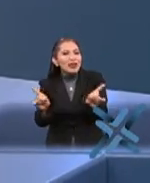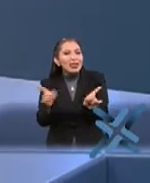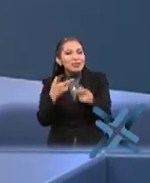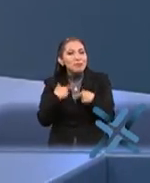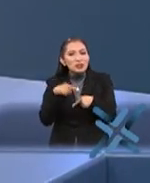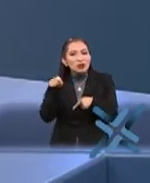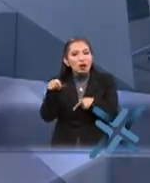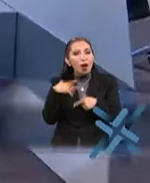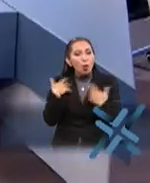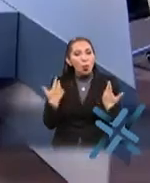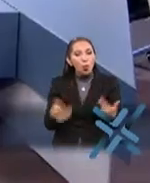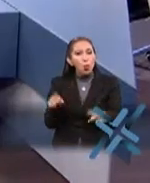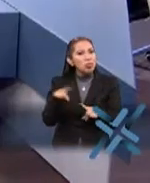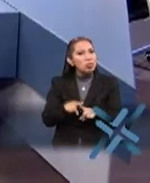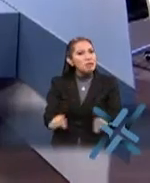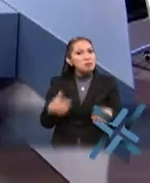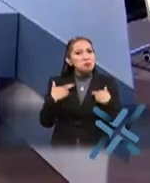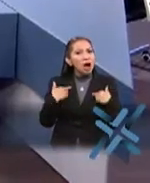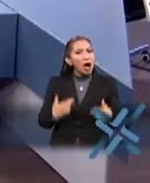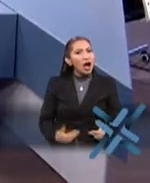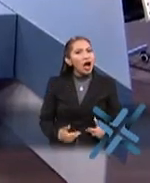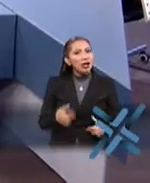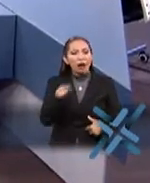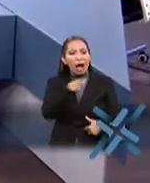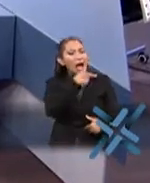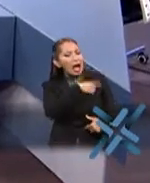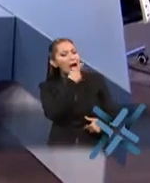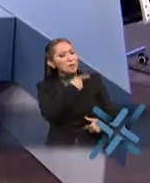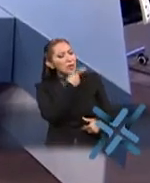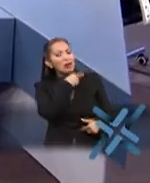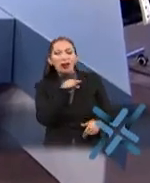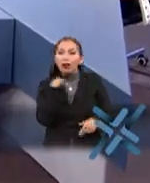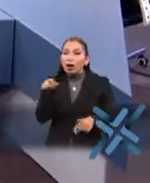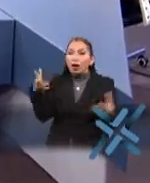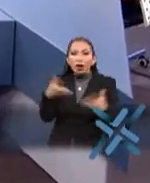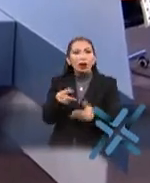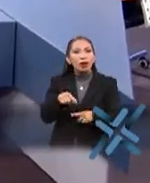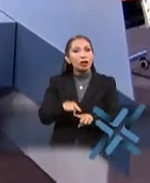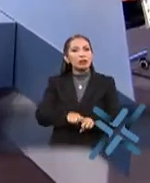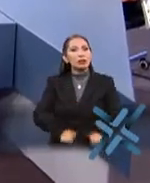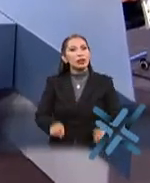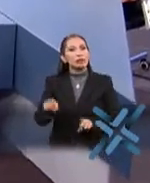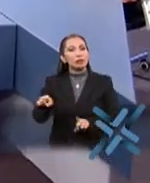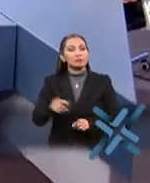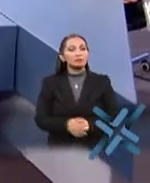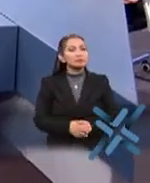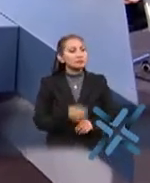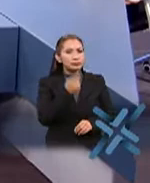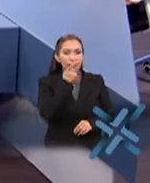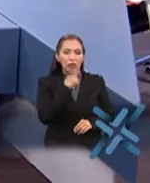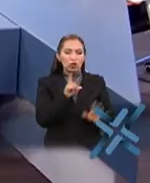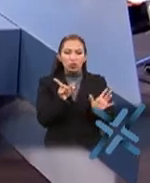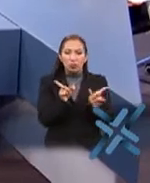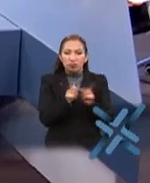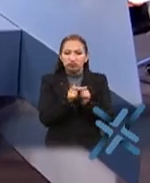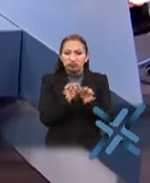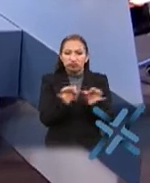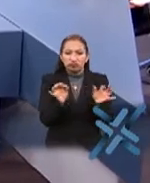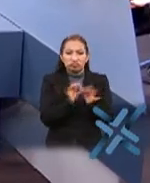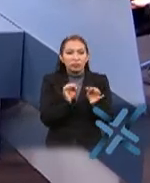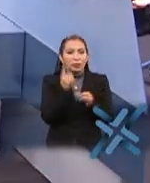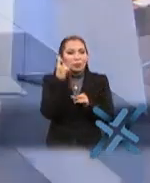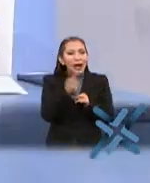no siempre son las cosas como uno cree que está, la imagen, ¿no? Sí, la imagen que dan. Cuéntanos un poco, igual, para empezar